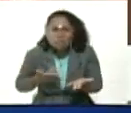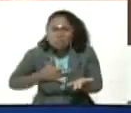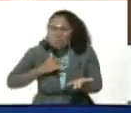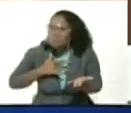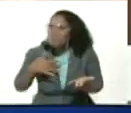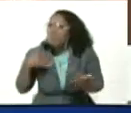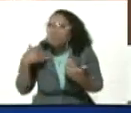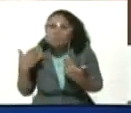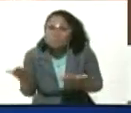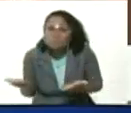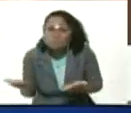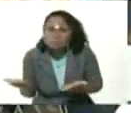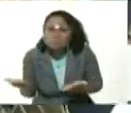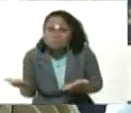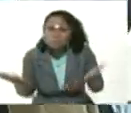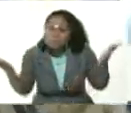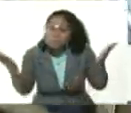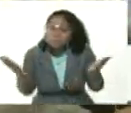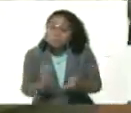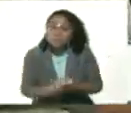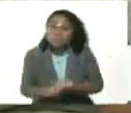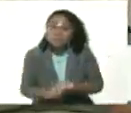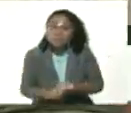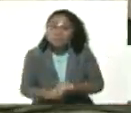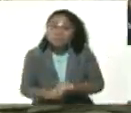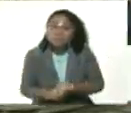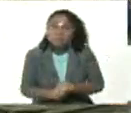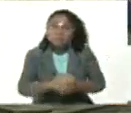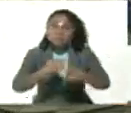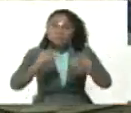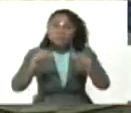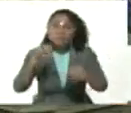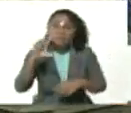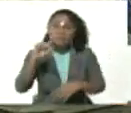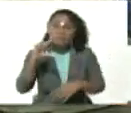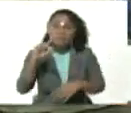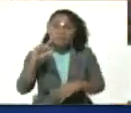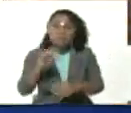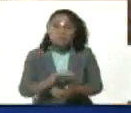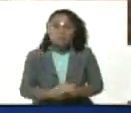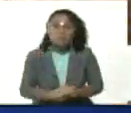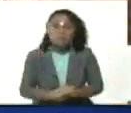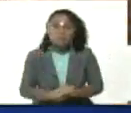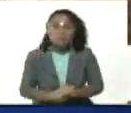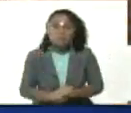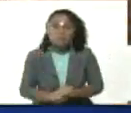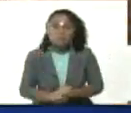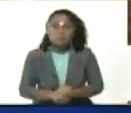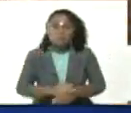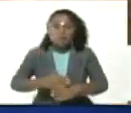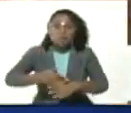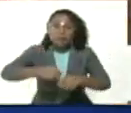Ah, cemento, cabilla,